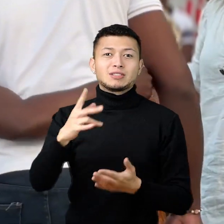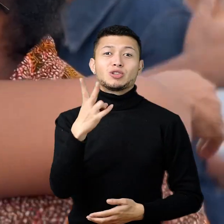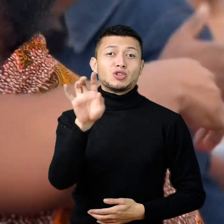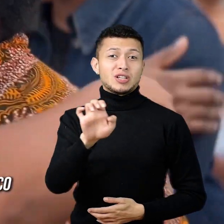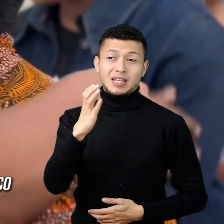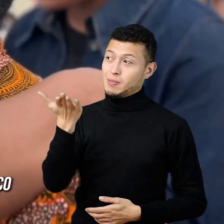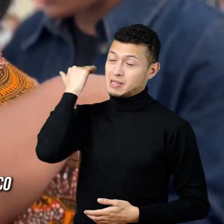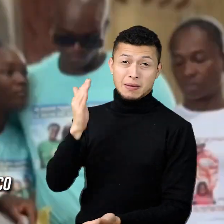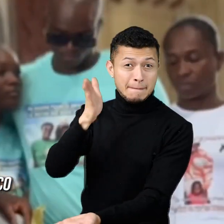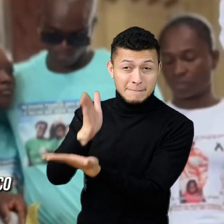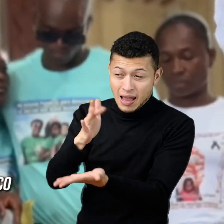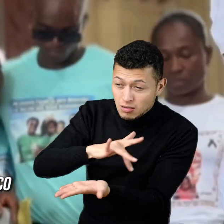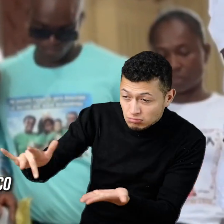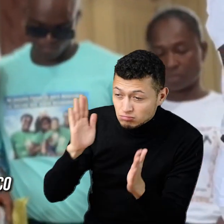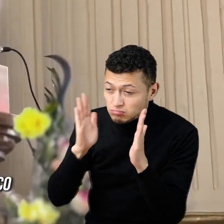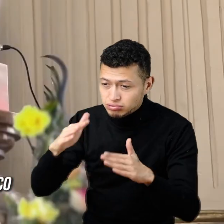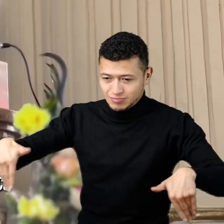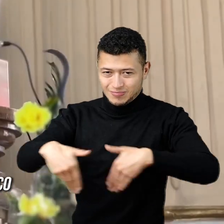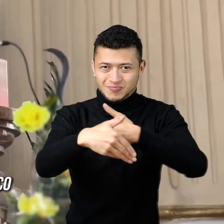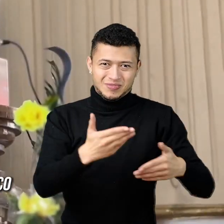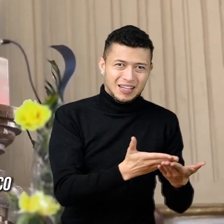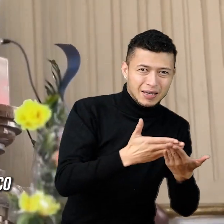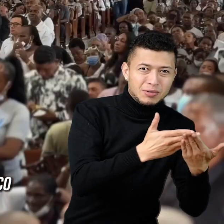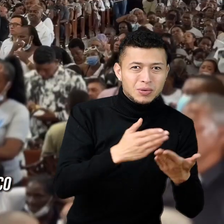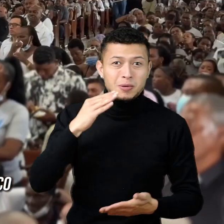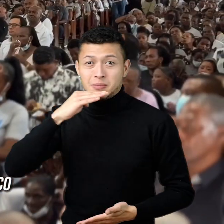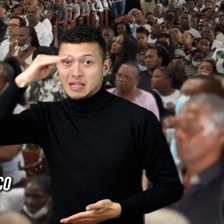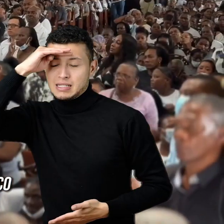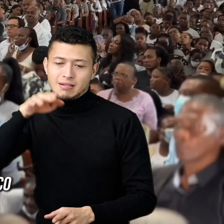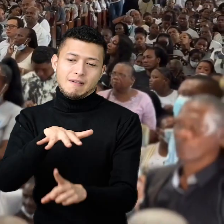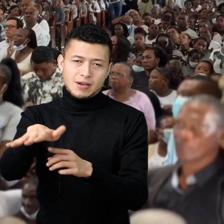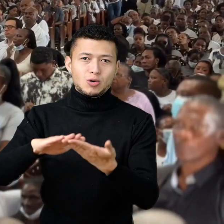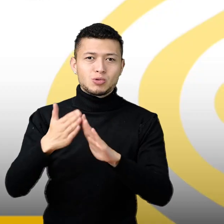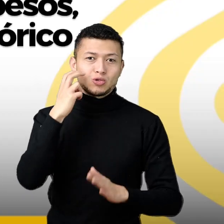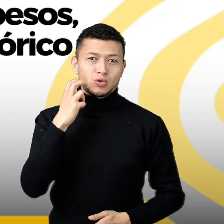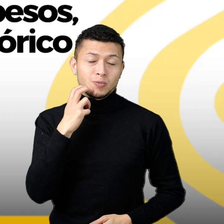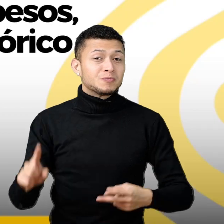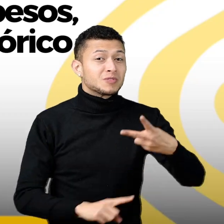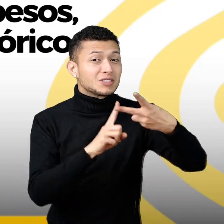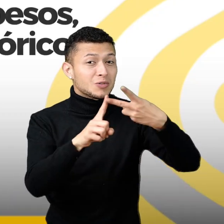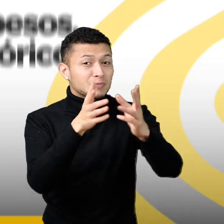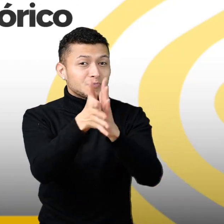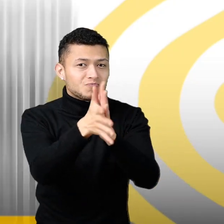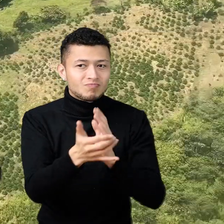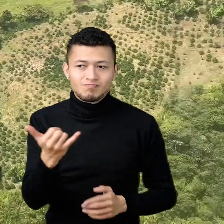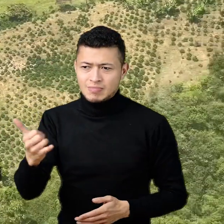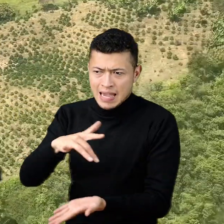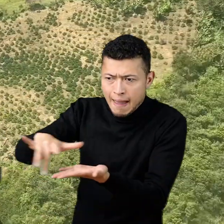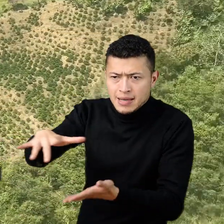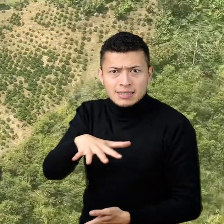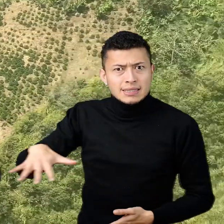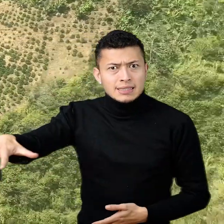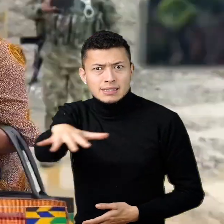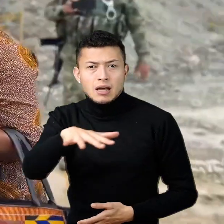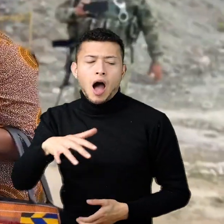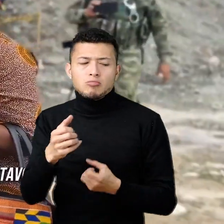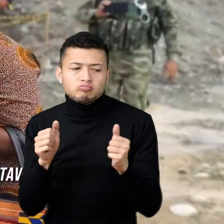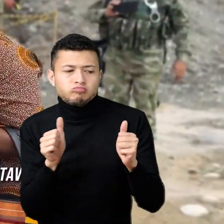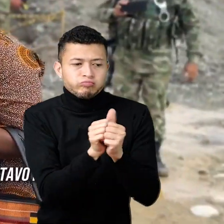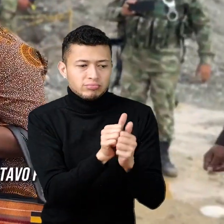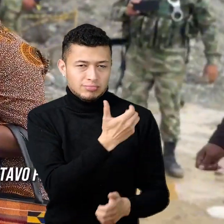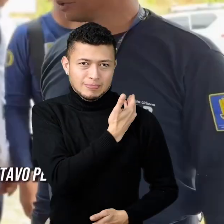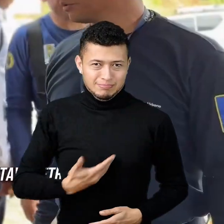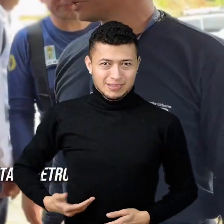pasado 12 de enero en la vía Quibdó-Medellín que ha afectado a la comunidad del Chocó. Noticia número 2. Estuvimos en la zona de emergencia